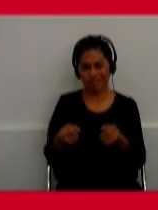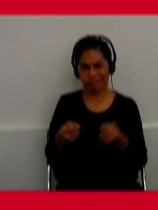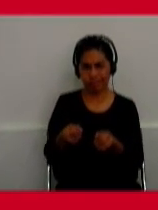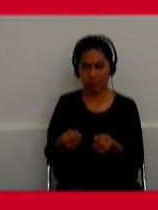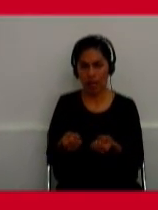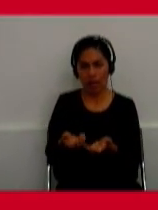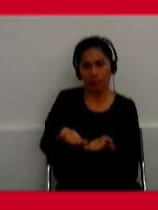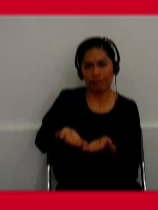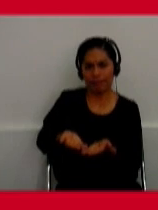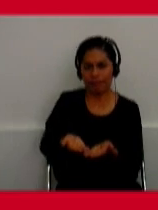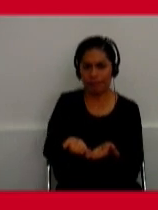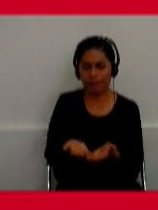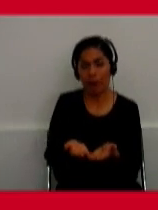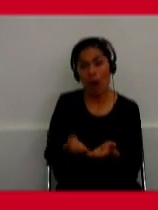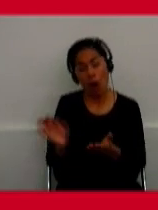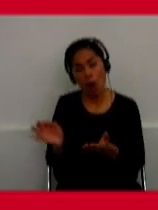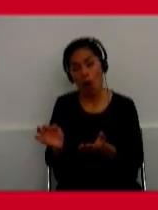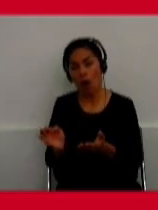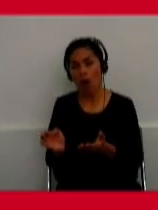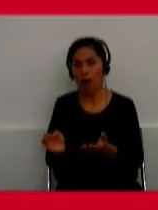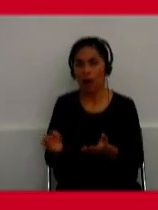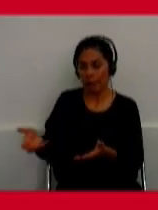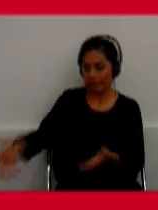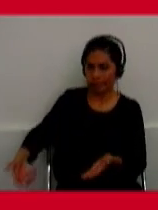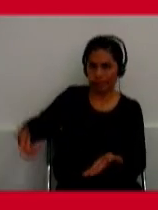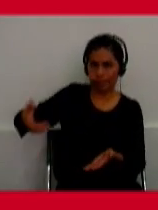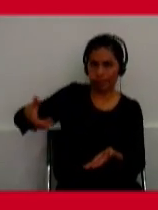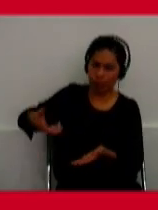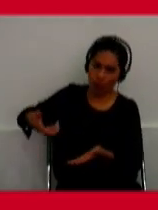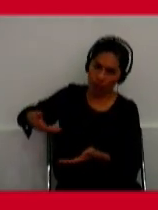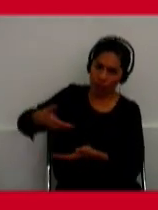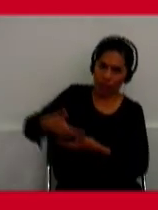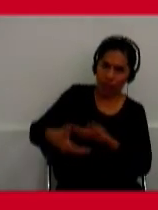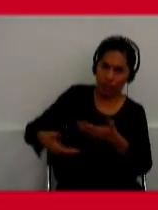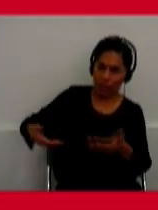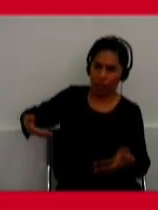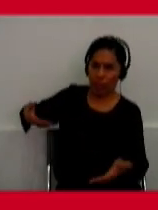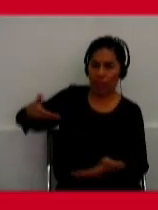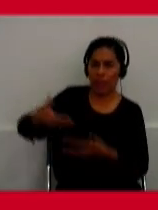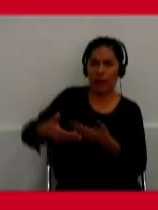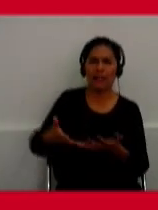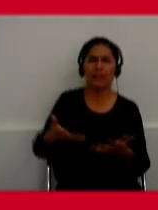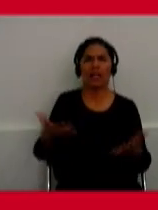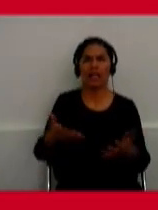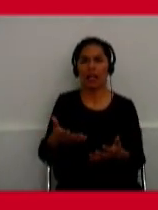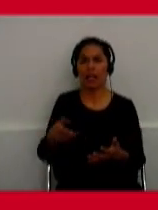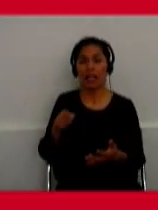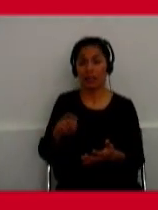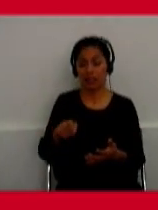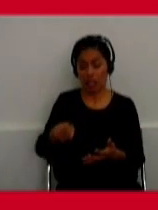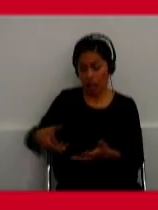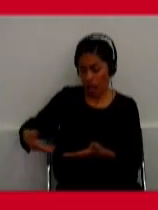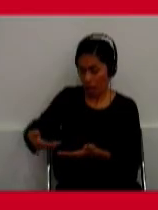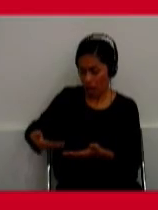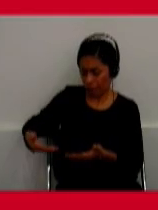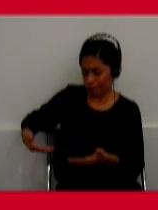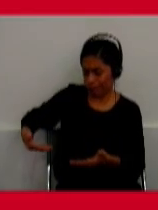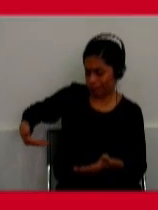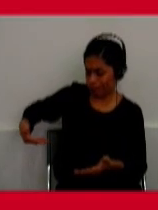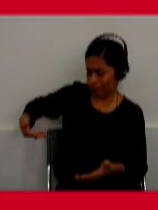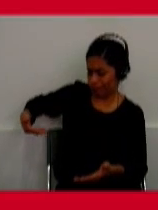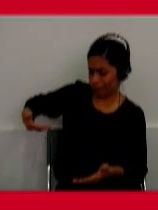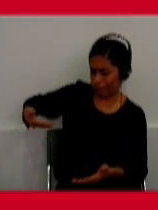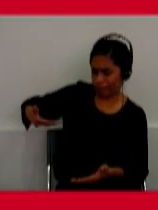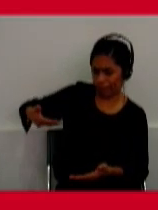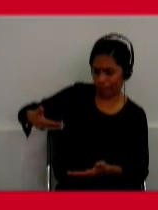no cizallada, que es 78% de sólidos, que eso es para dimensionar propiamente la rastra del espesador. Es diferente. Son dos tipos de conceptos, ¿no?